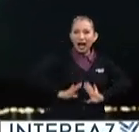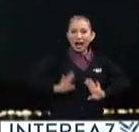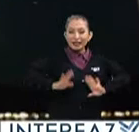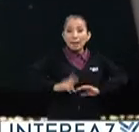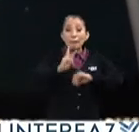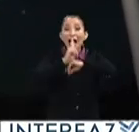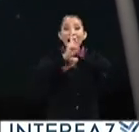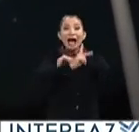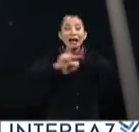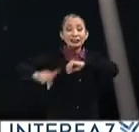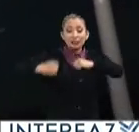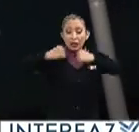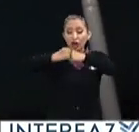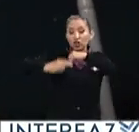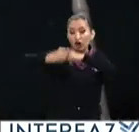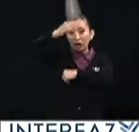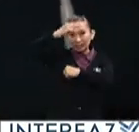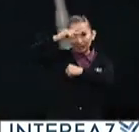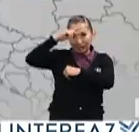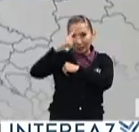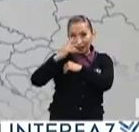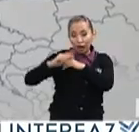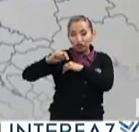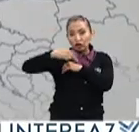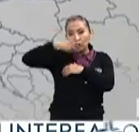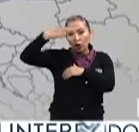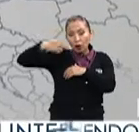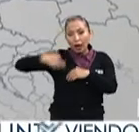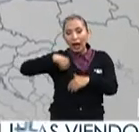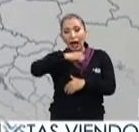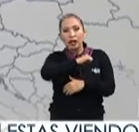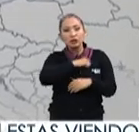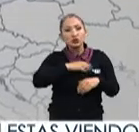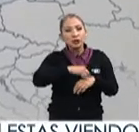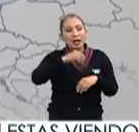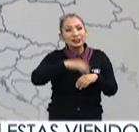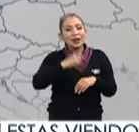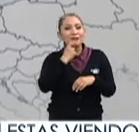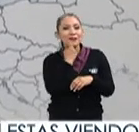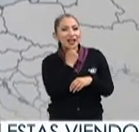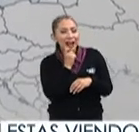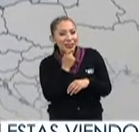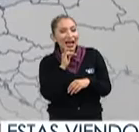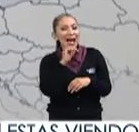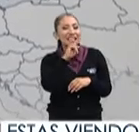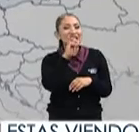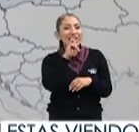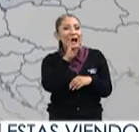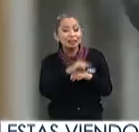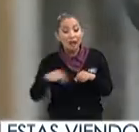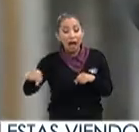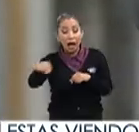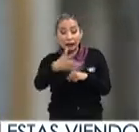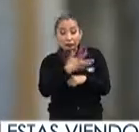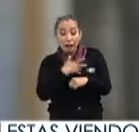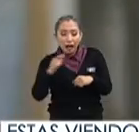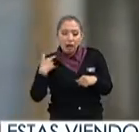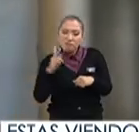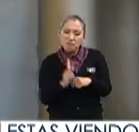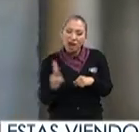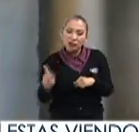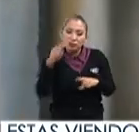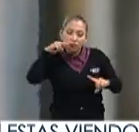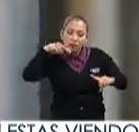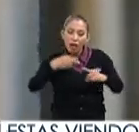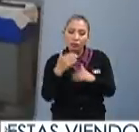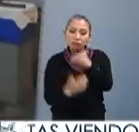de los países en la franja norte del planeta. Noruega, Suecia, Dinamarca, Finlandia e Islandia tienen además en común una